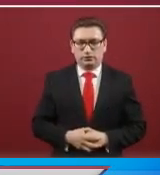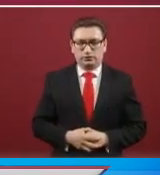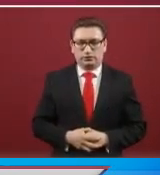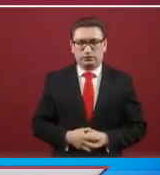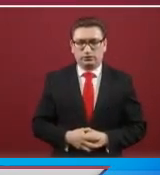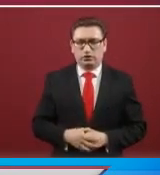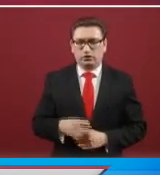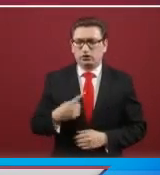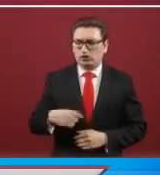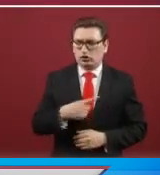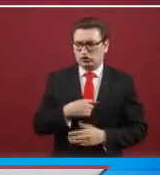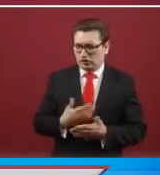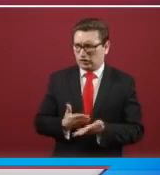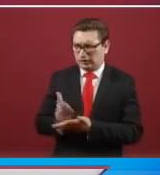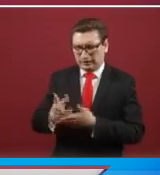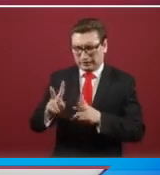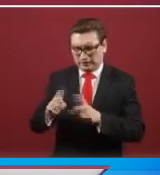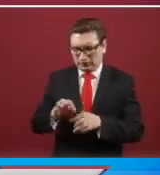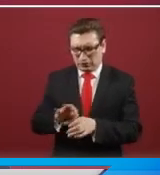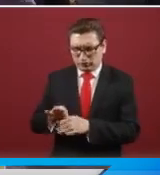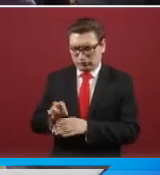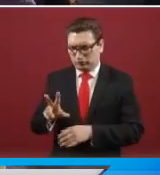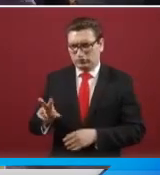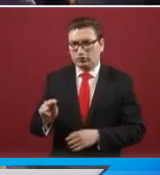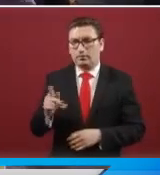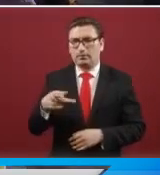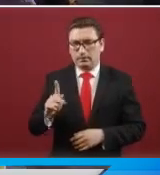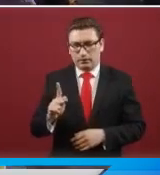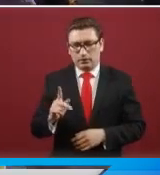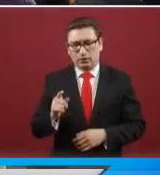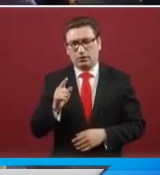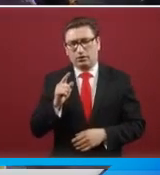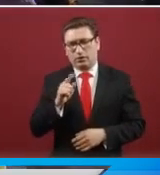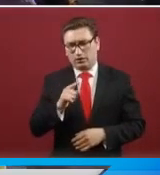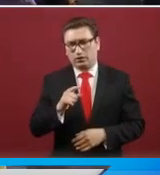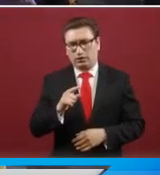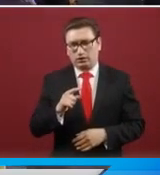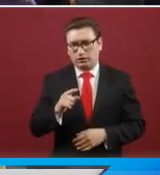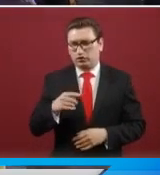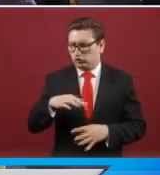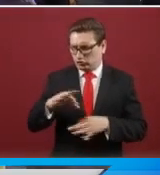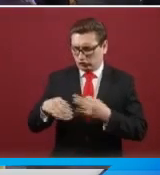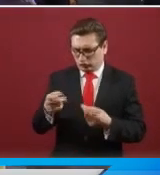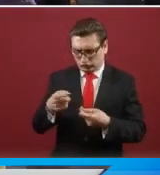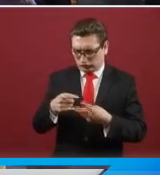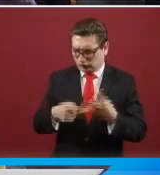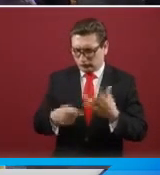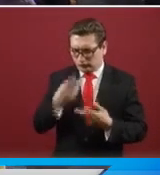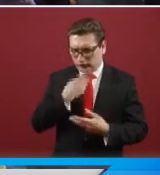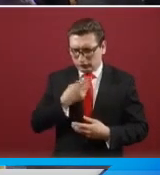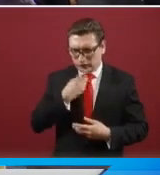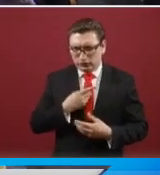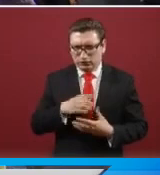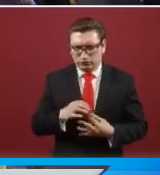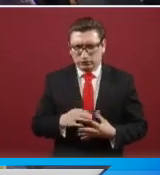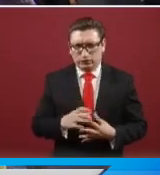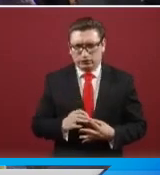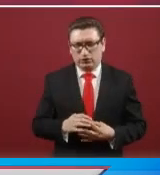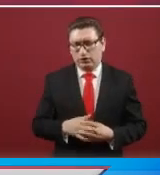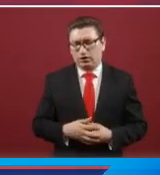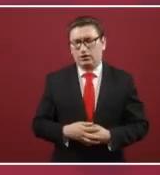República, Alejandro Hertz Manero, para atender el caso del periodista asesinado. Se hará cargo de que no haya impunidad, pero no puede participar en